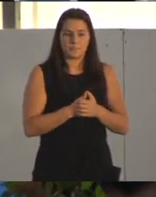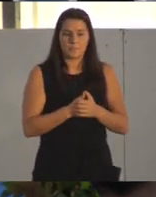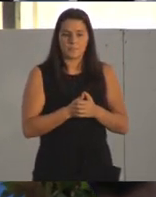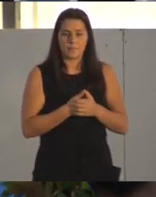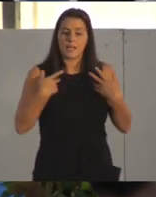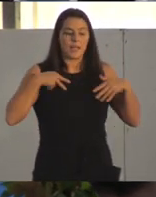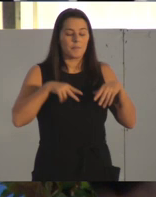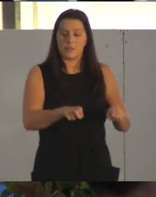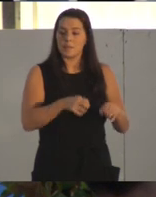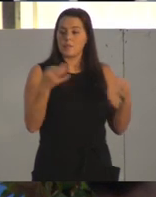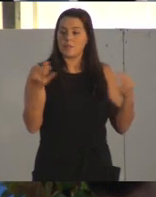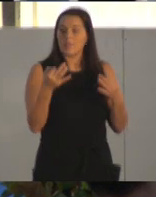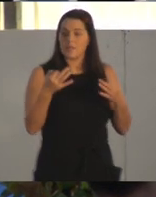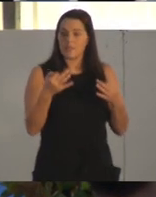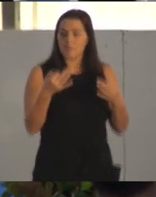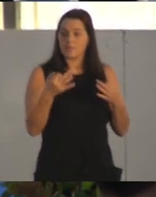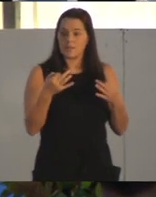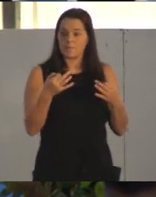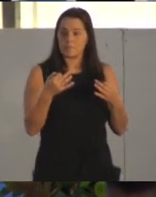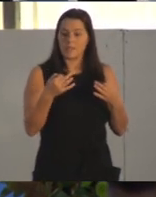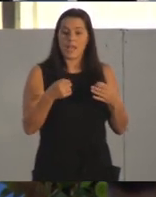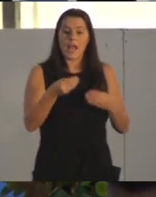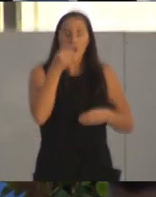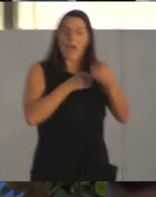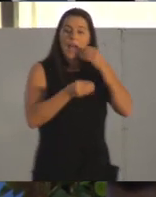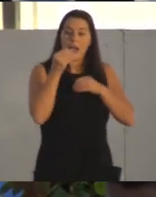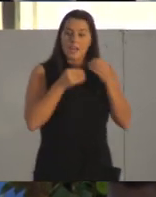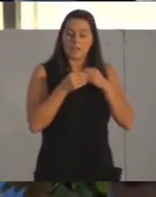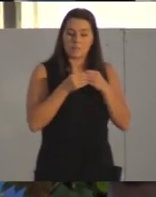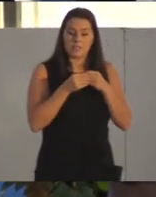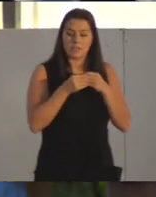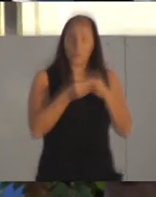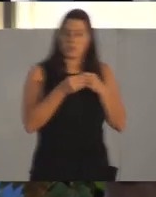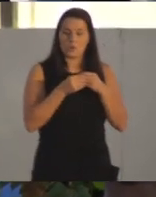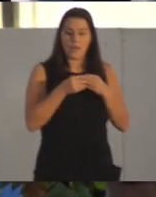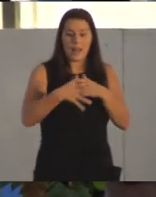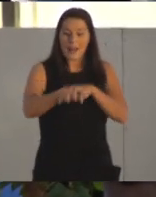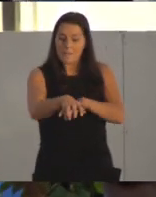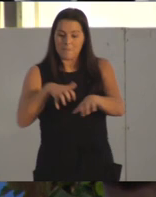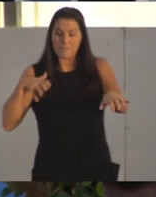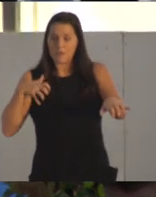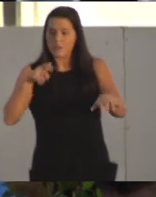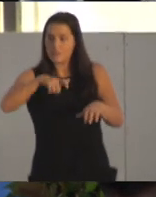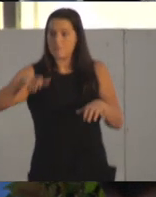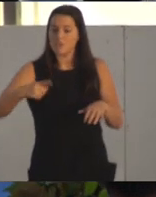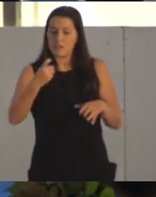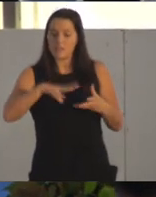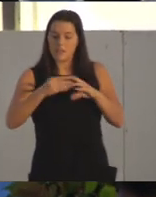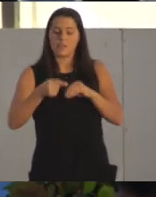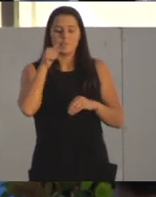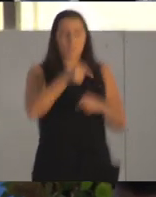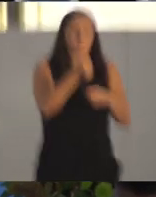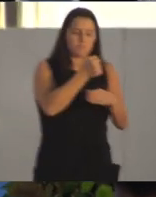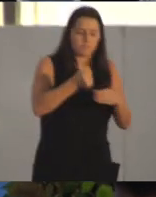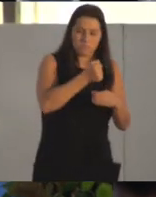Al principio deberíamos texturizar aquellos alimentos que lo requieran el mayor número de los usuarios que tenemos en los centros.